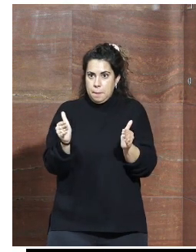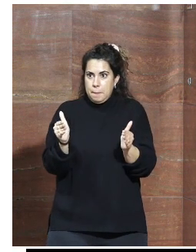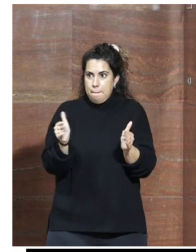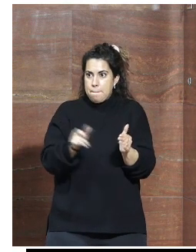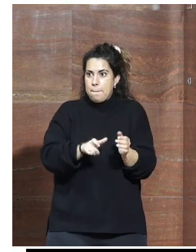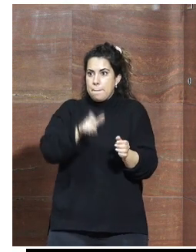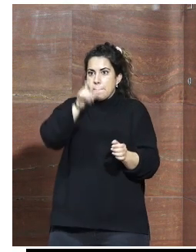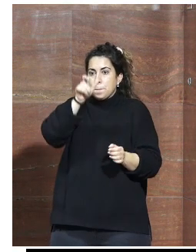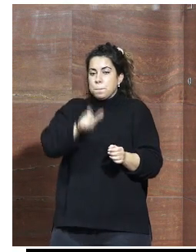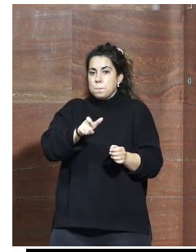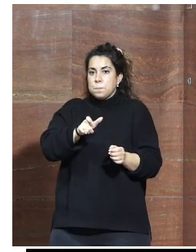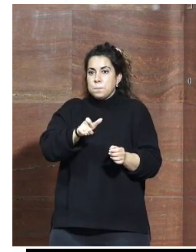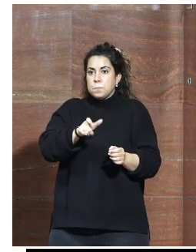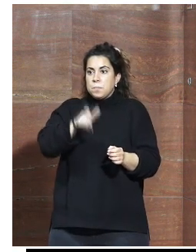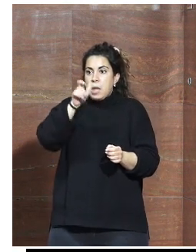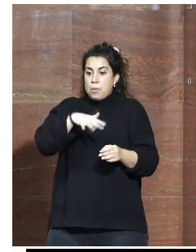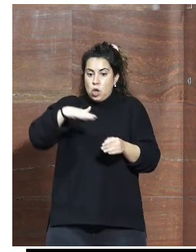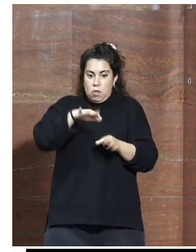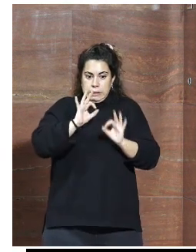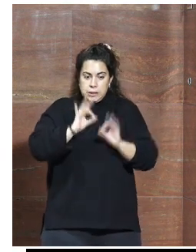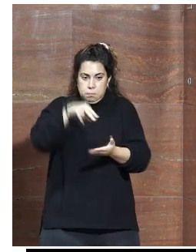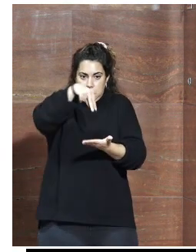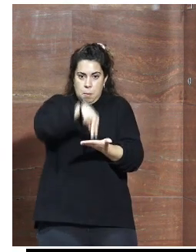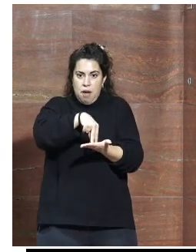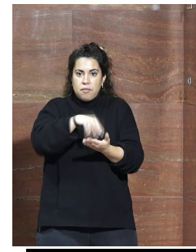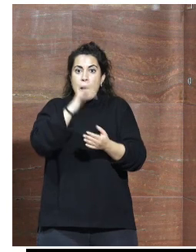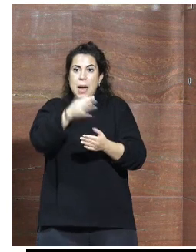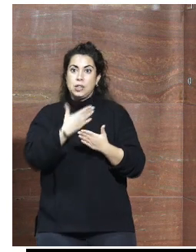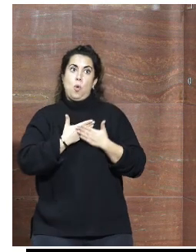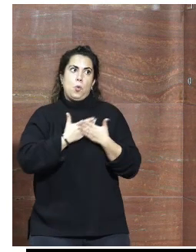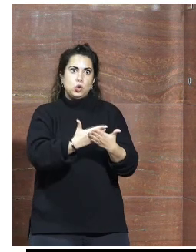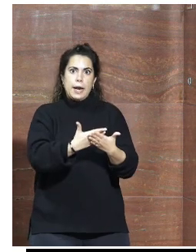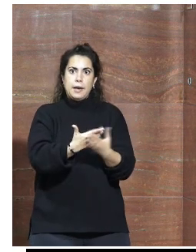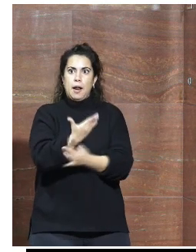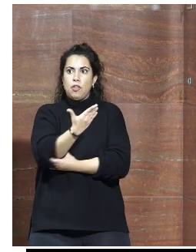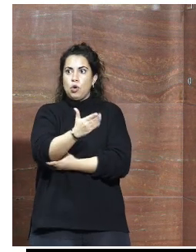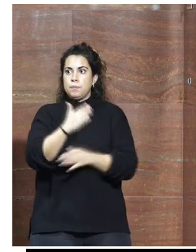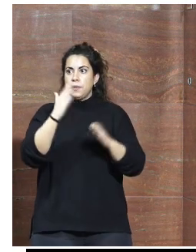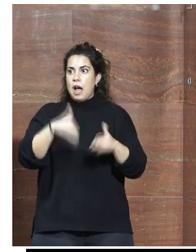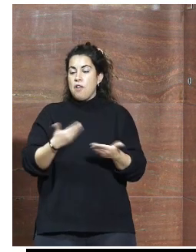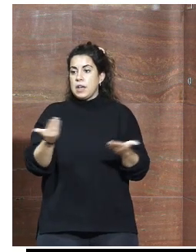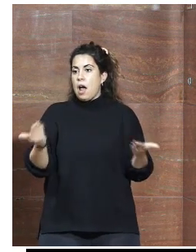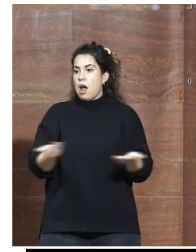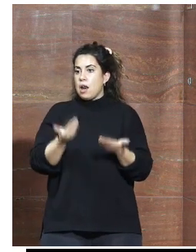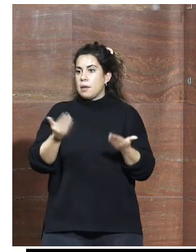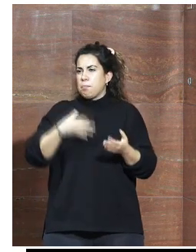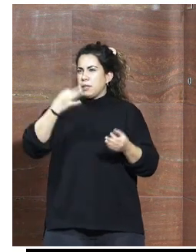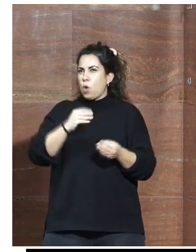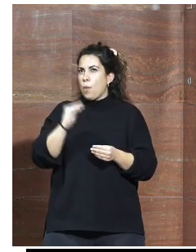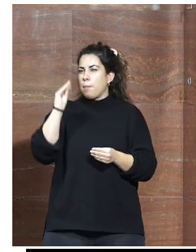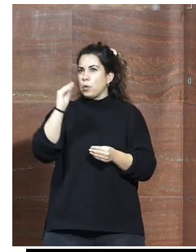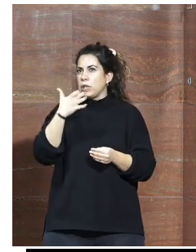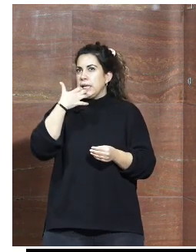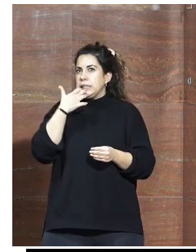persona tenía que estar en un sitio concreto, además es un voluntariado, ¿no? Entonces, claro, siempre salía la pregunta, bueno, ¿y qué pasa